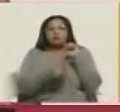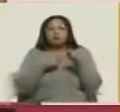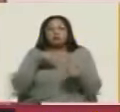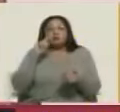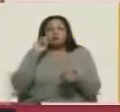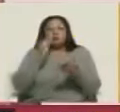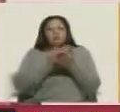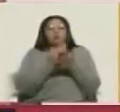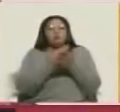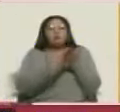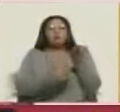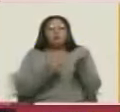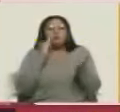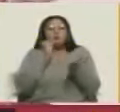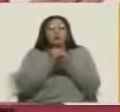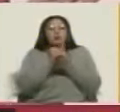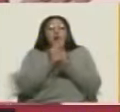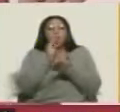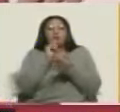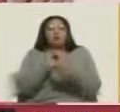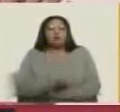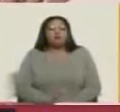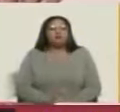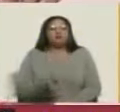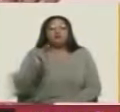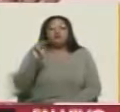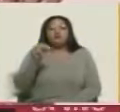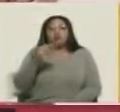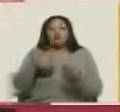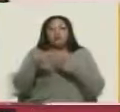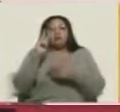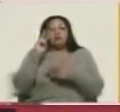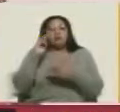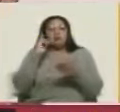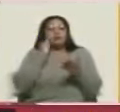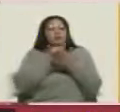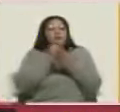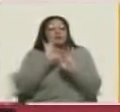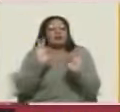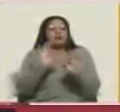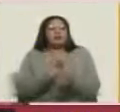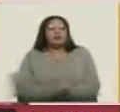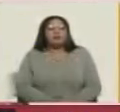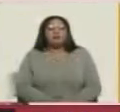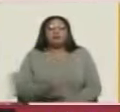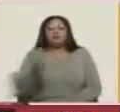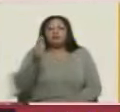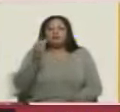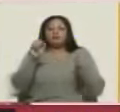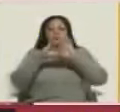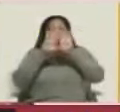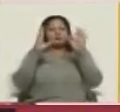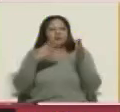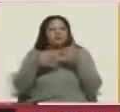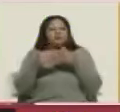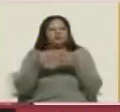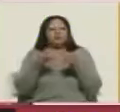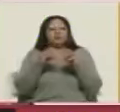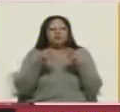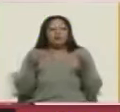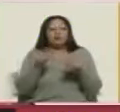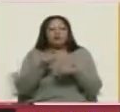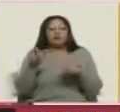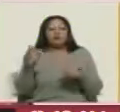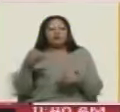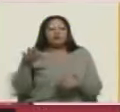prueba. No vamos a ver nunca ni una sola prueba. A las 10 de la mañana salió él, desmovilizó a la gente. ¿Dónde está Henry